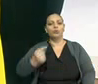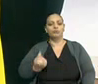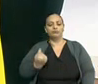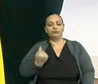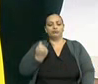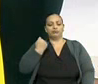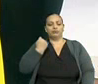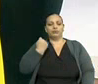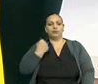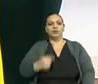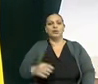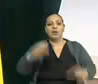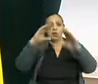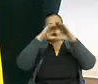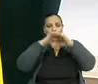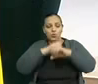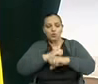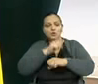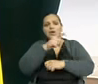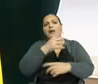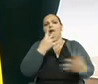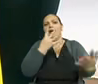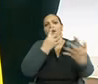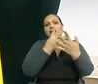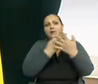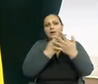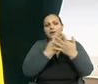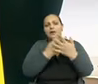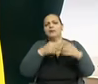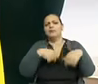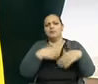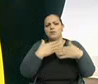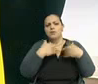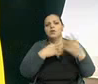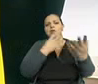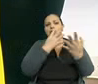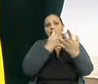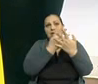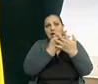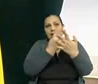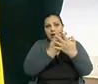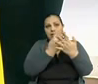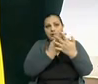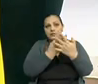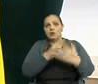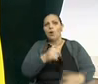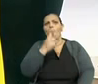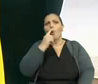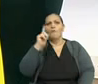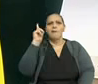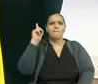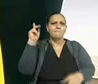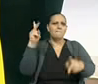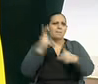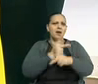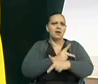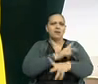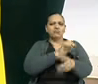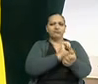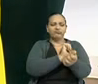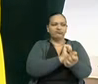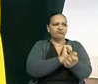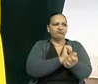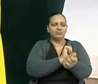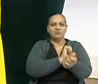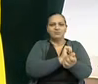la noche del lunes de la cárcel regional del Guayas. El comandante de la zona 8, general Víctor Arauz, informó que el reo